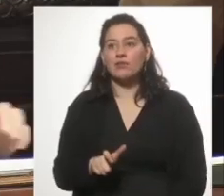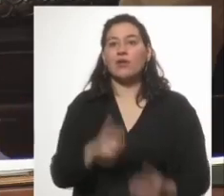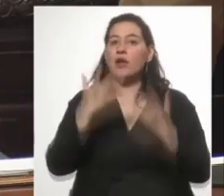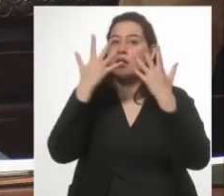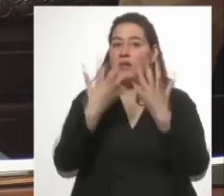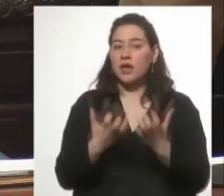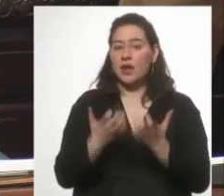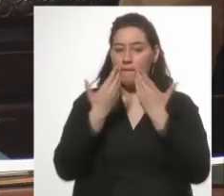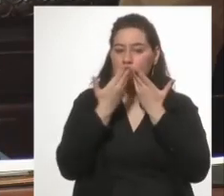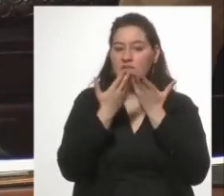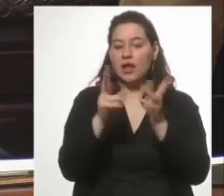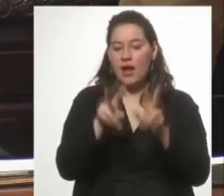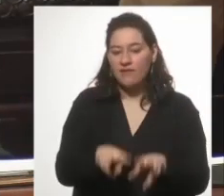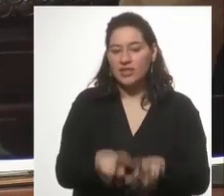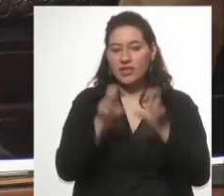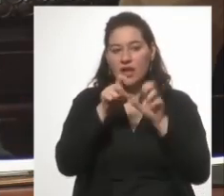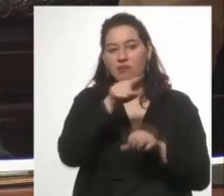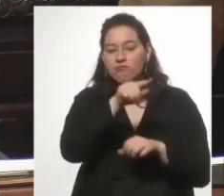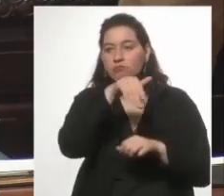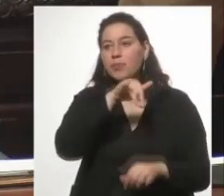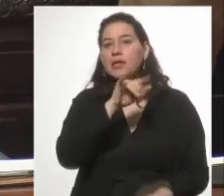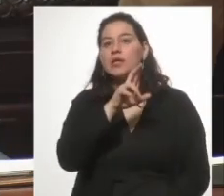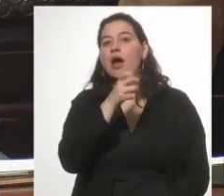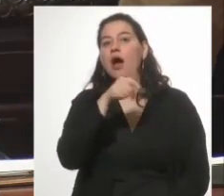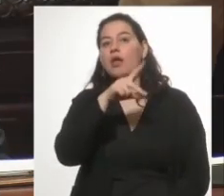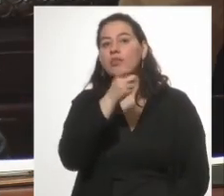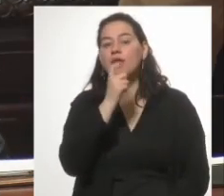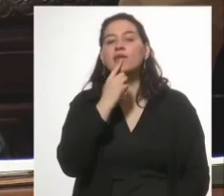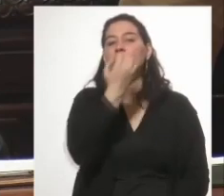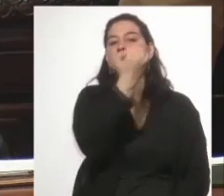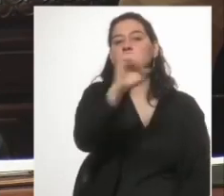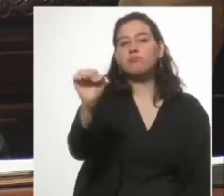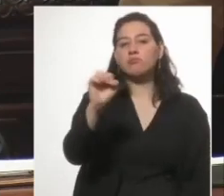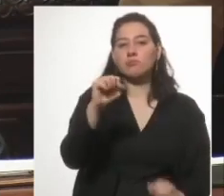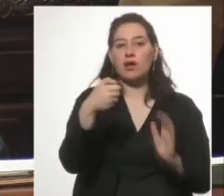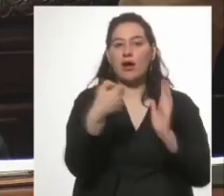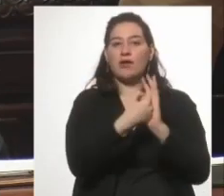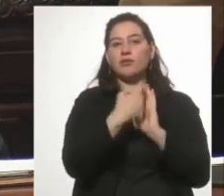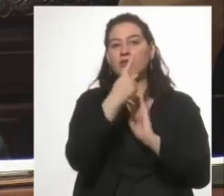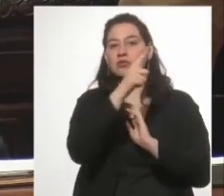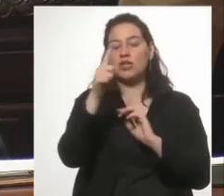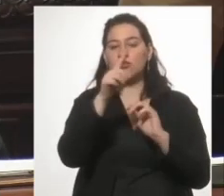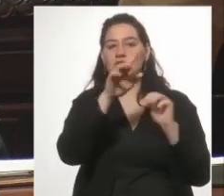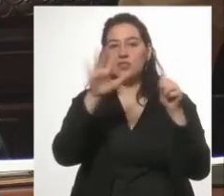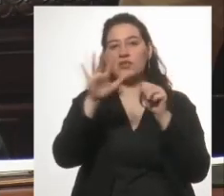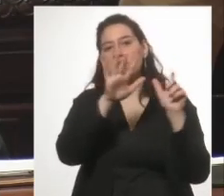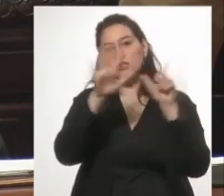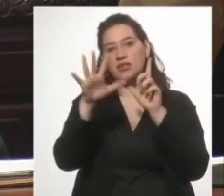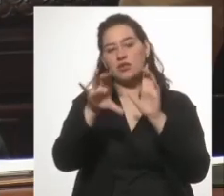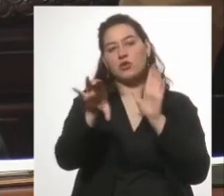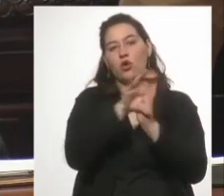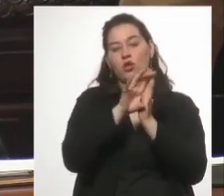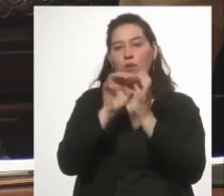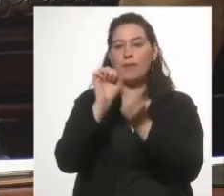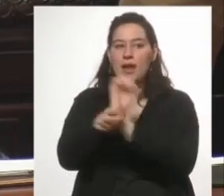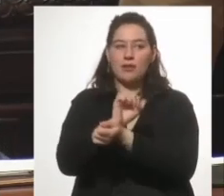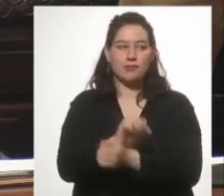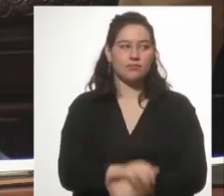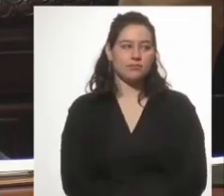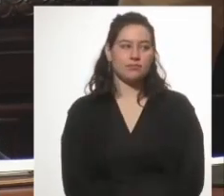quiera formalizar a ese funcionario público que incurrió en el delito establecido en el artículo 177 del Código Penal.